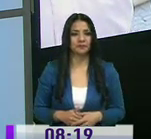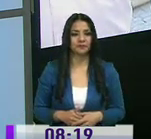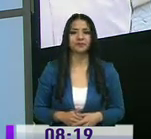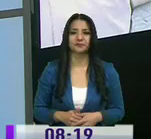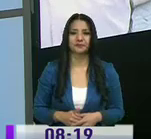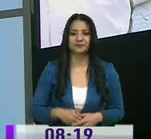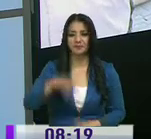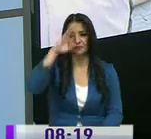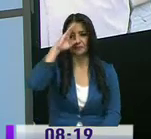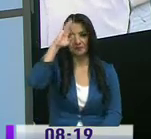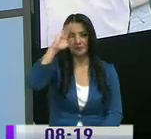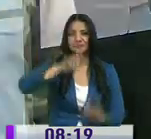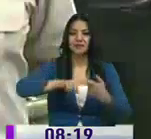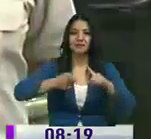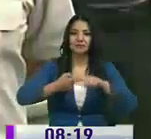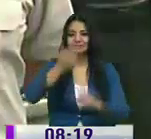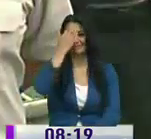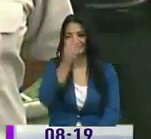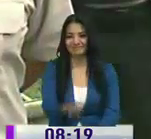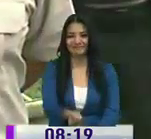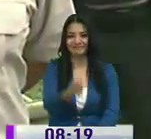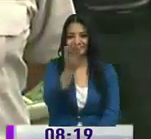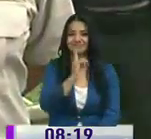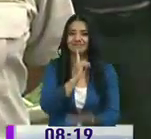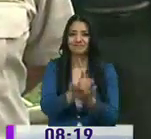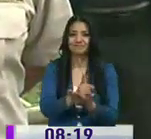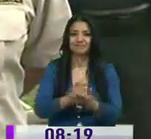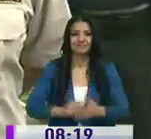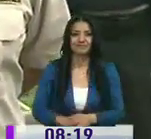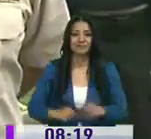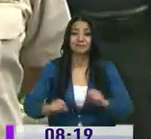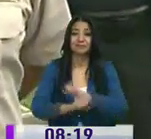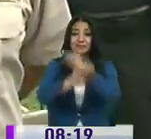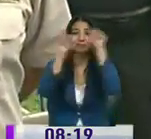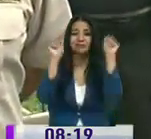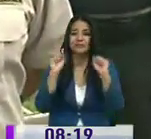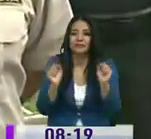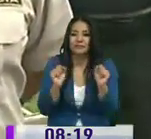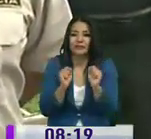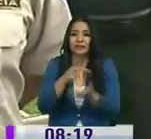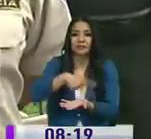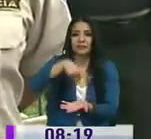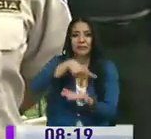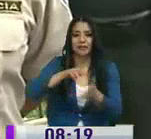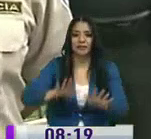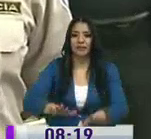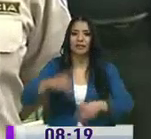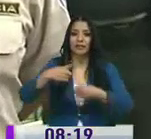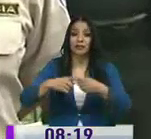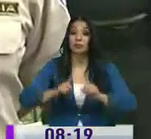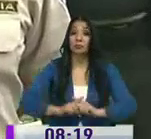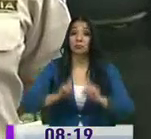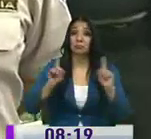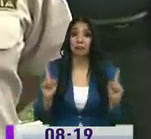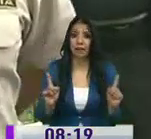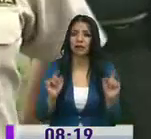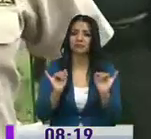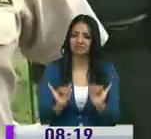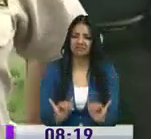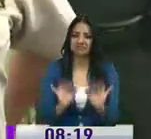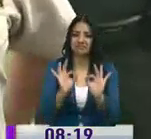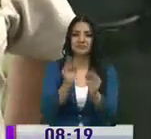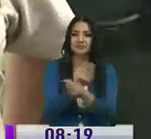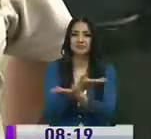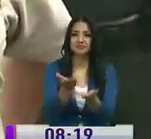Hola, ¿qué tal, Robert? Amigos televidentes, buenos días. Así es, amanece frío también en las parroquias de la capital. Sin embargo, nosotros estamos aquí con